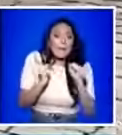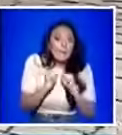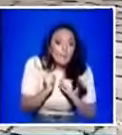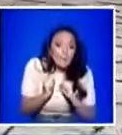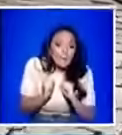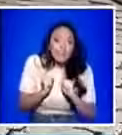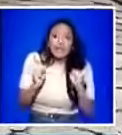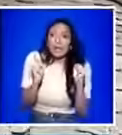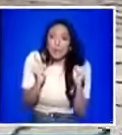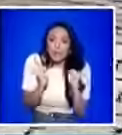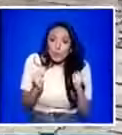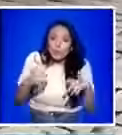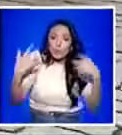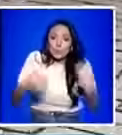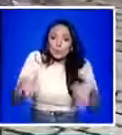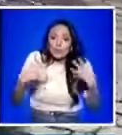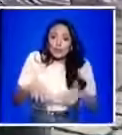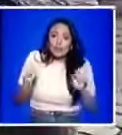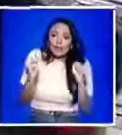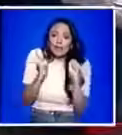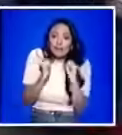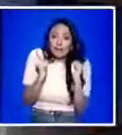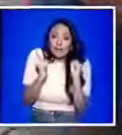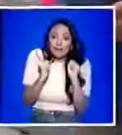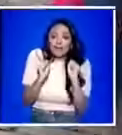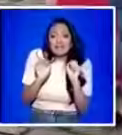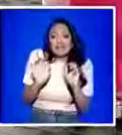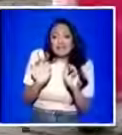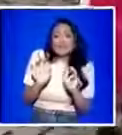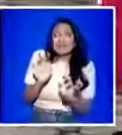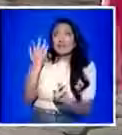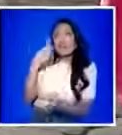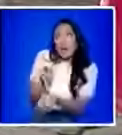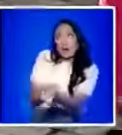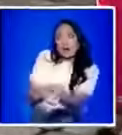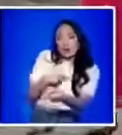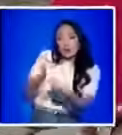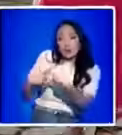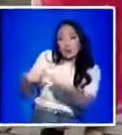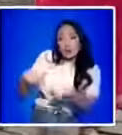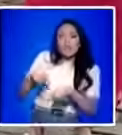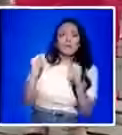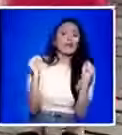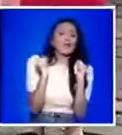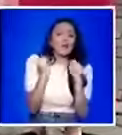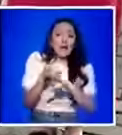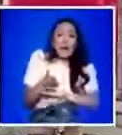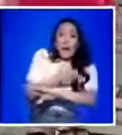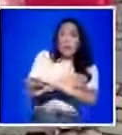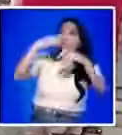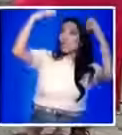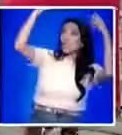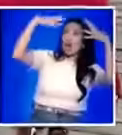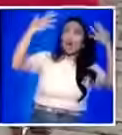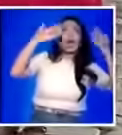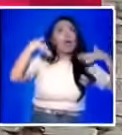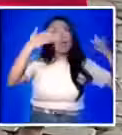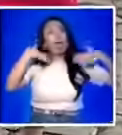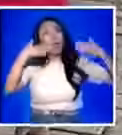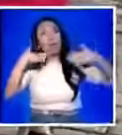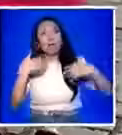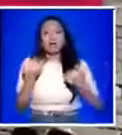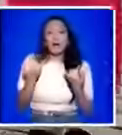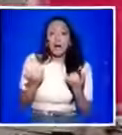frío! Hace un frío, pero de esos, bueno, que ya nos tiene acostumbrado nuestra ciudad, pero días anteriores estaba caluroso, ahora